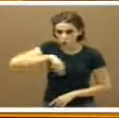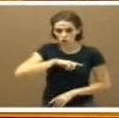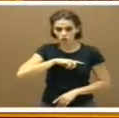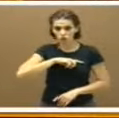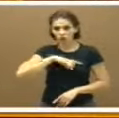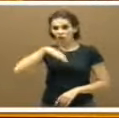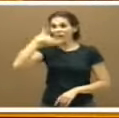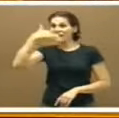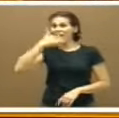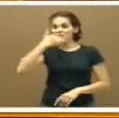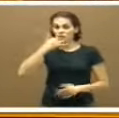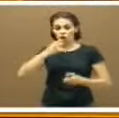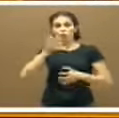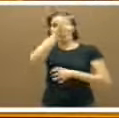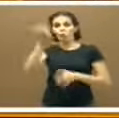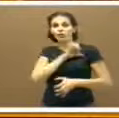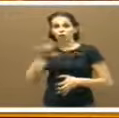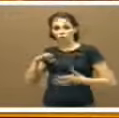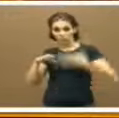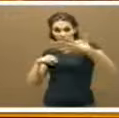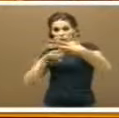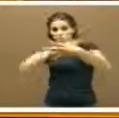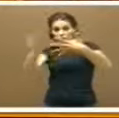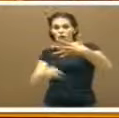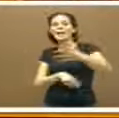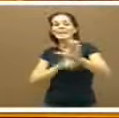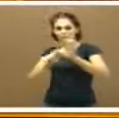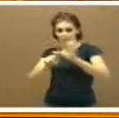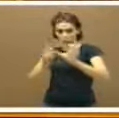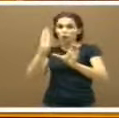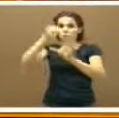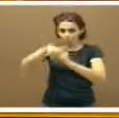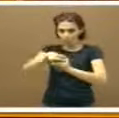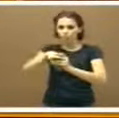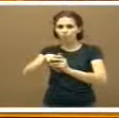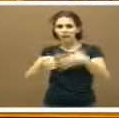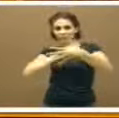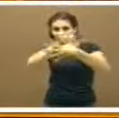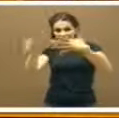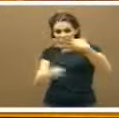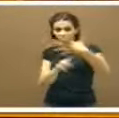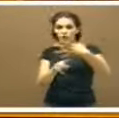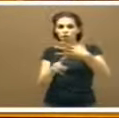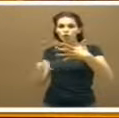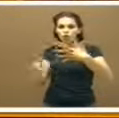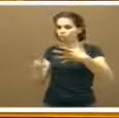las únicas cinco comunidades autónomas en España que ha evitado el tener que ser rescatadas.